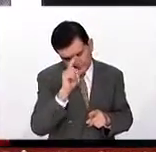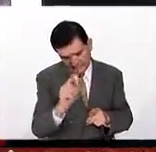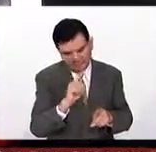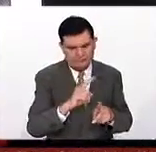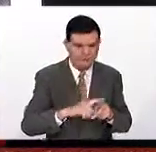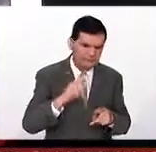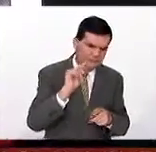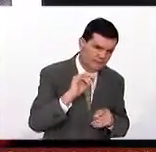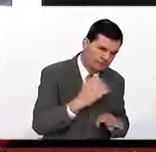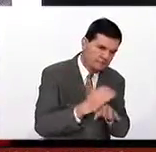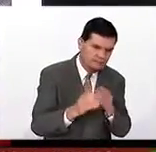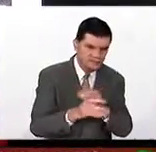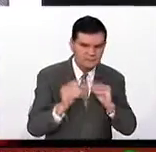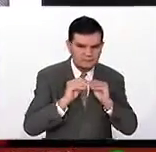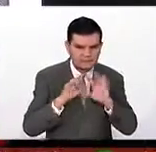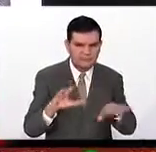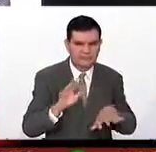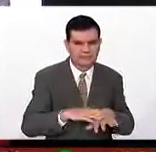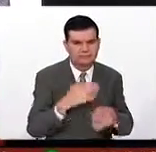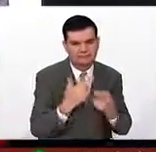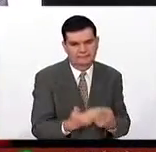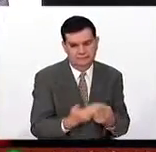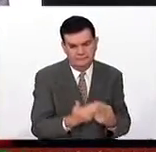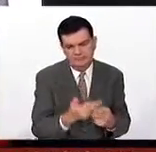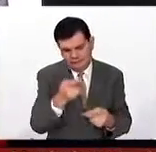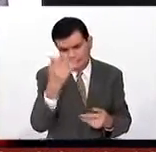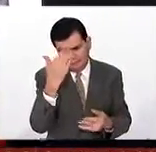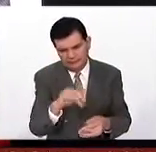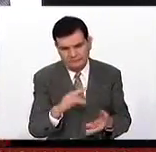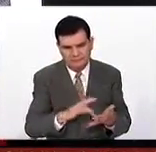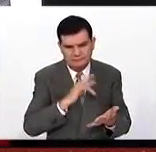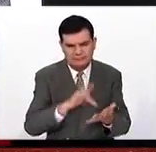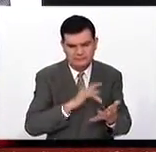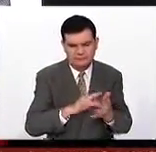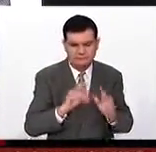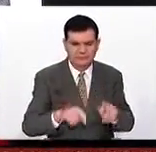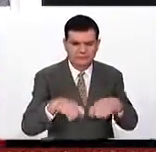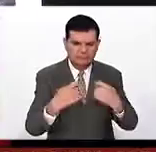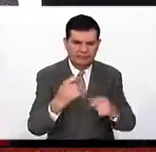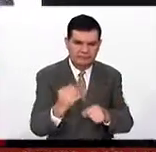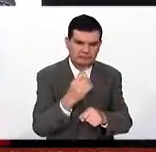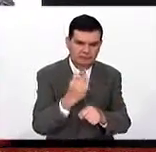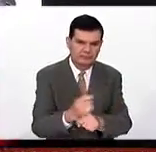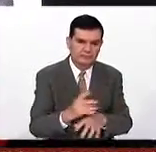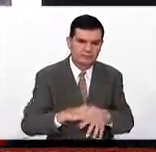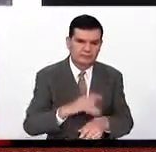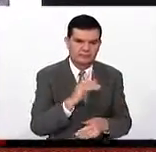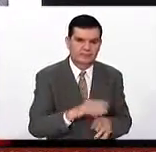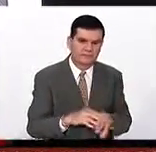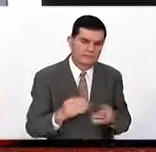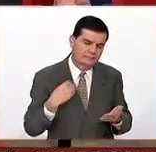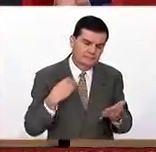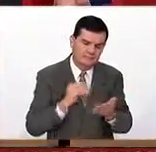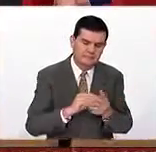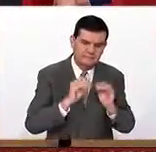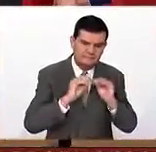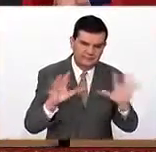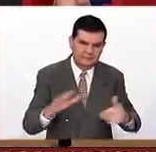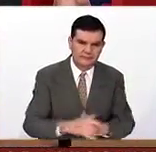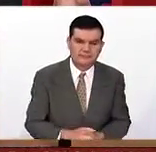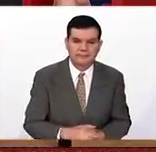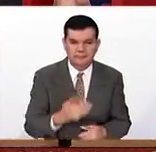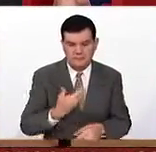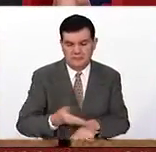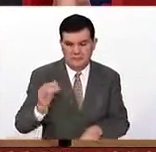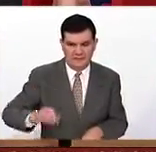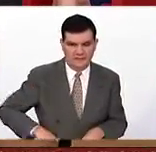cuestión de tips y demás porque ver la el formato lo permite y twitter vamos muy derecho sin duda sin duda muy